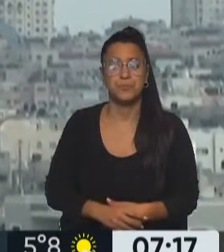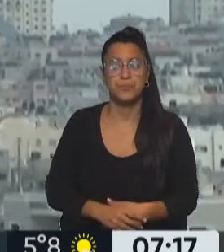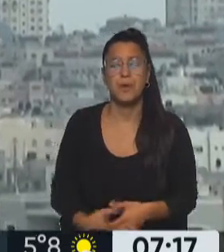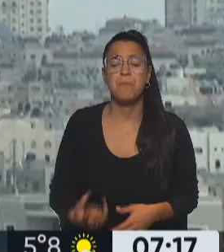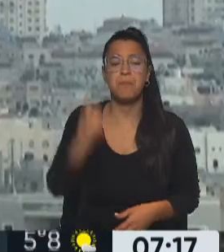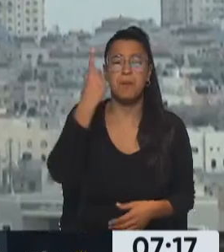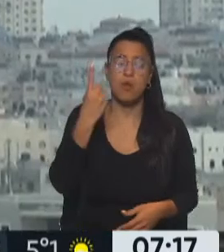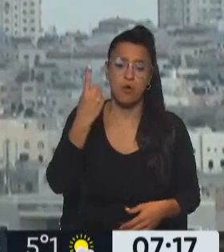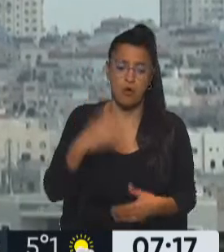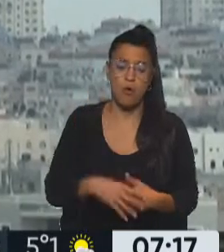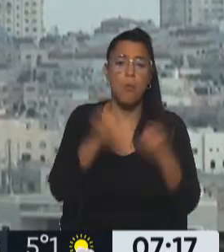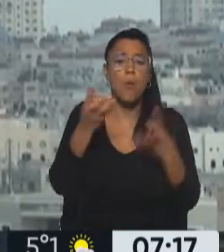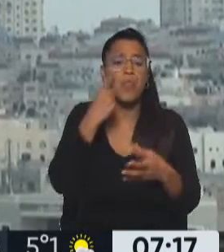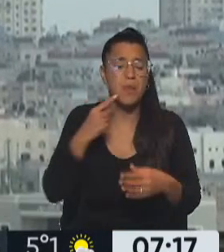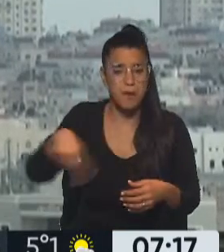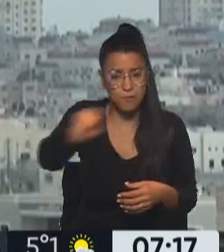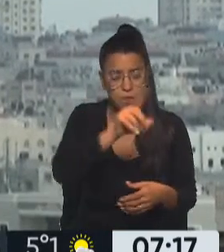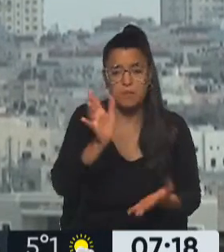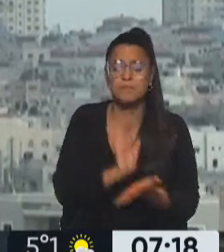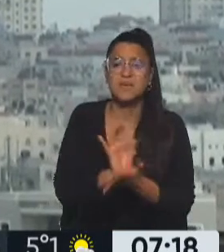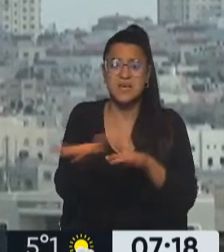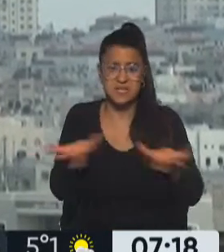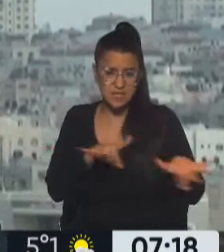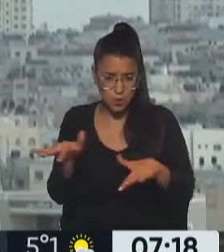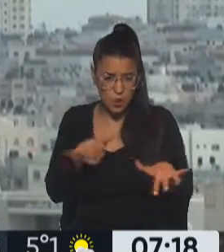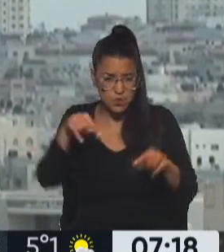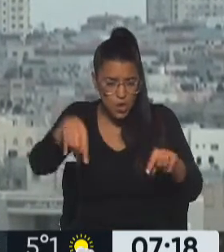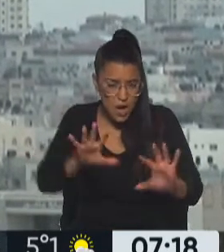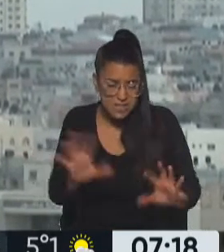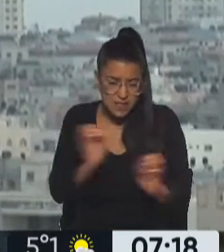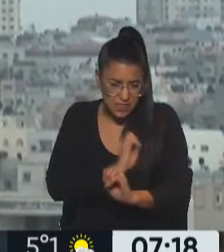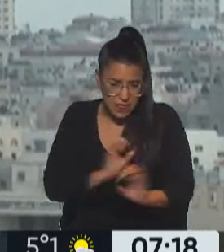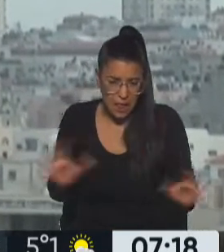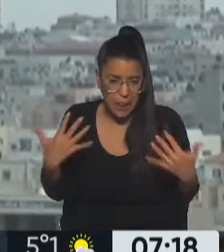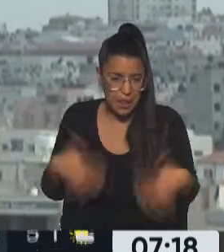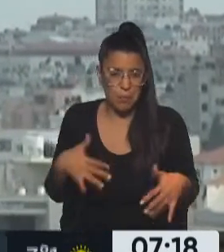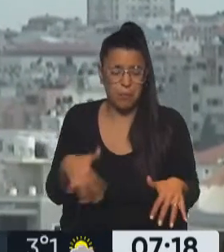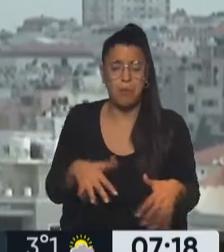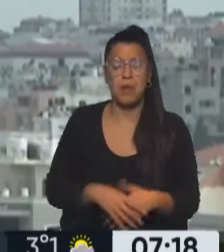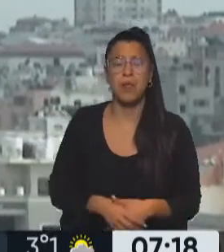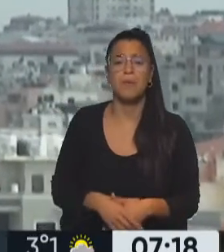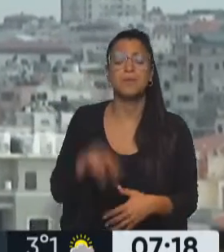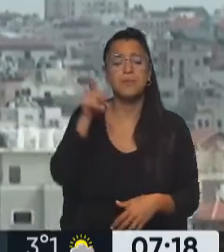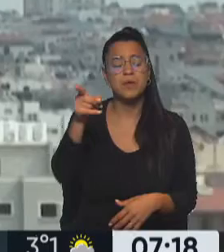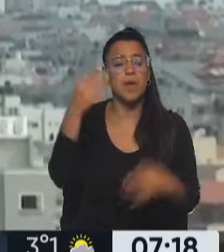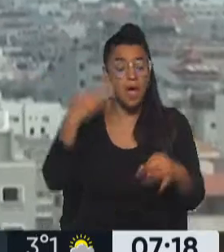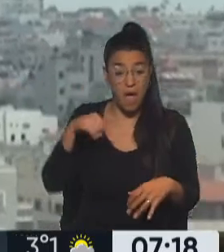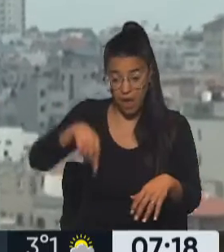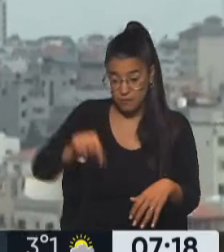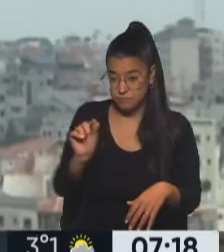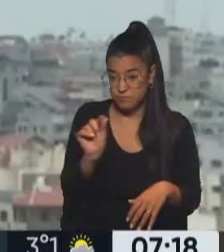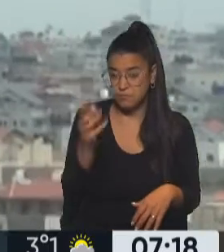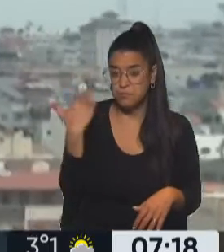Primero que nada, buenos días para ustedes, a pesar de estas circunstancias terribles que vivimos. Mira, casualmente